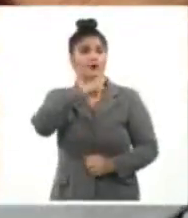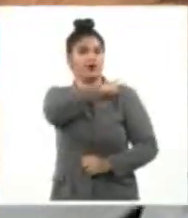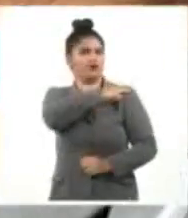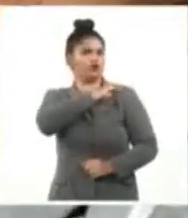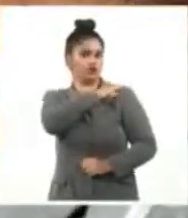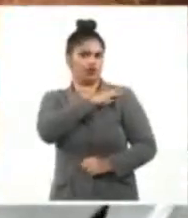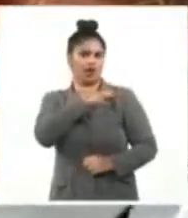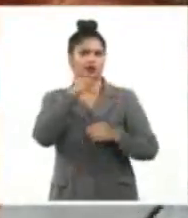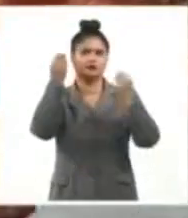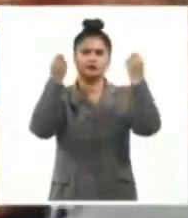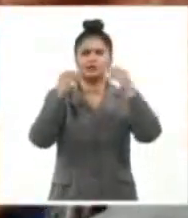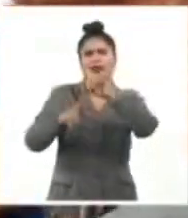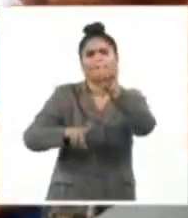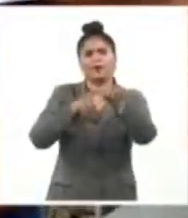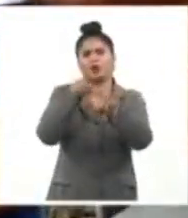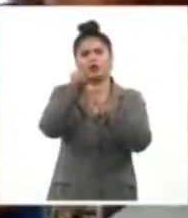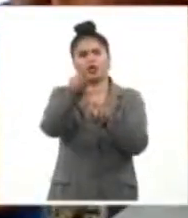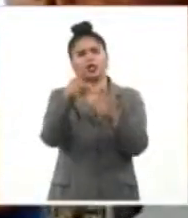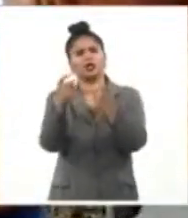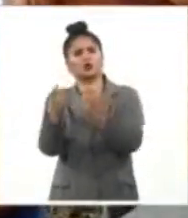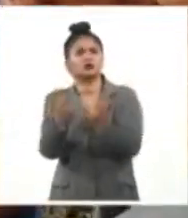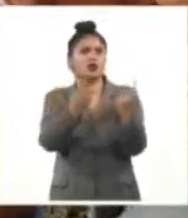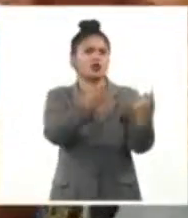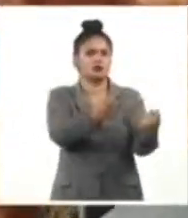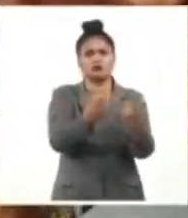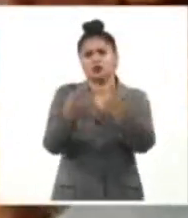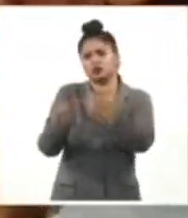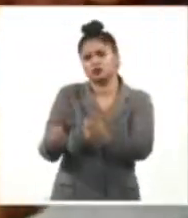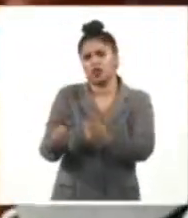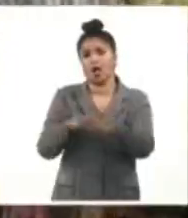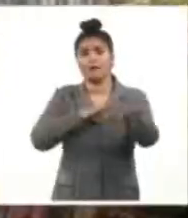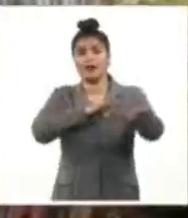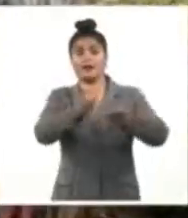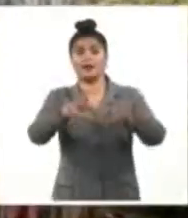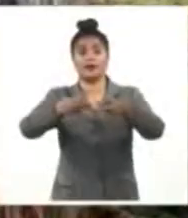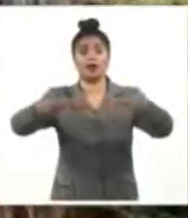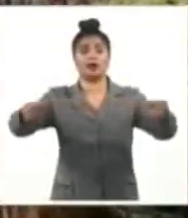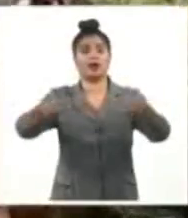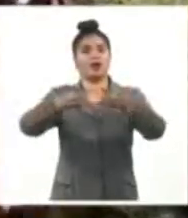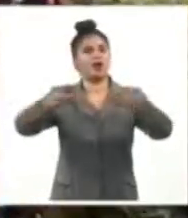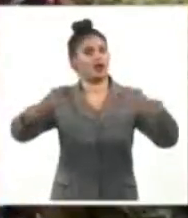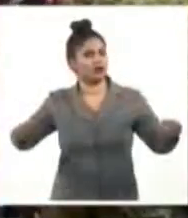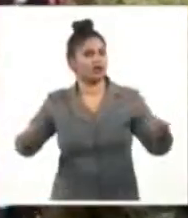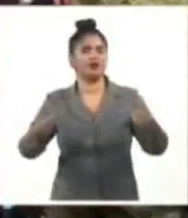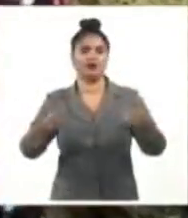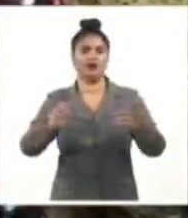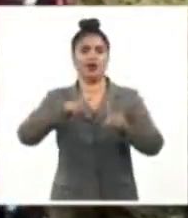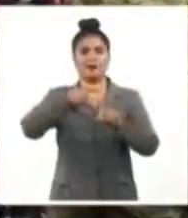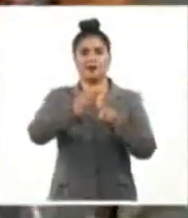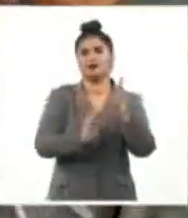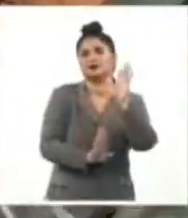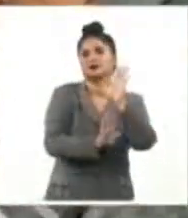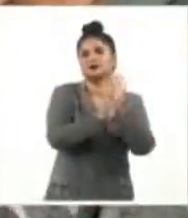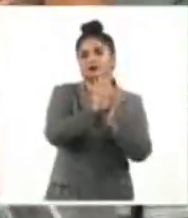de sus necesidades inmediatas para preparar y sembrar la tierra de cultivos varios e incrementar los rendimientos por